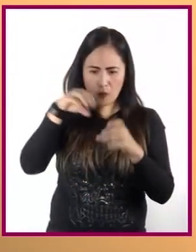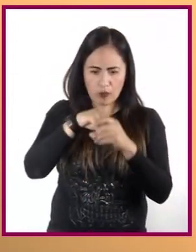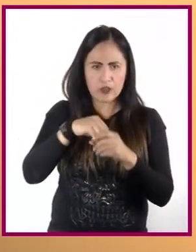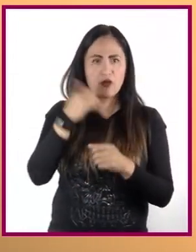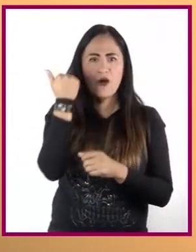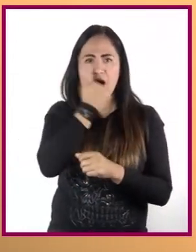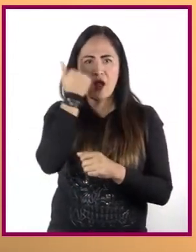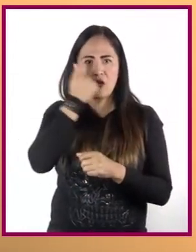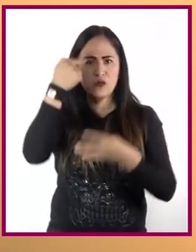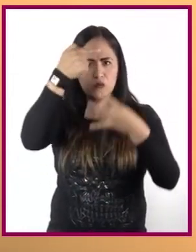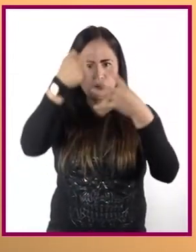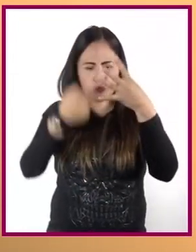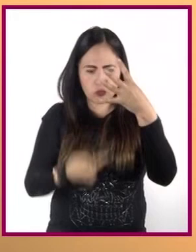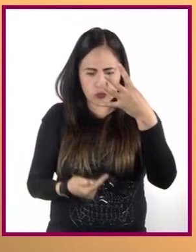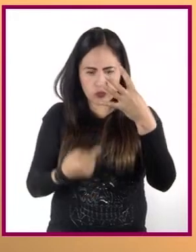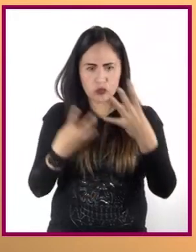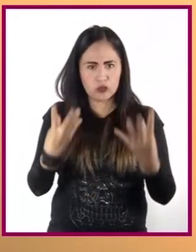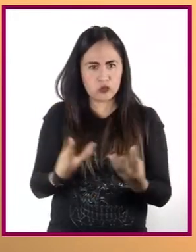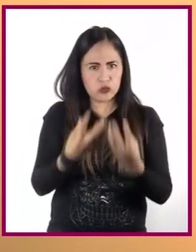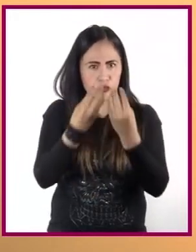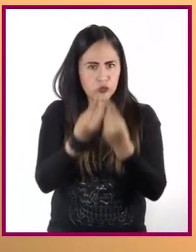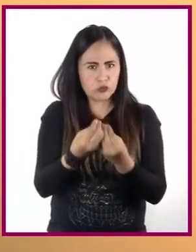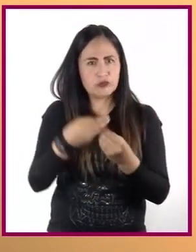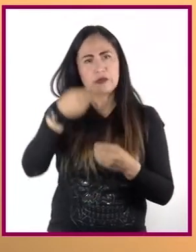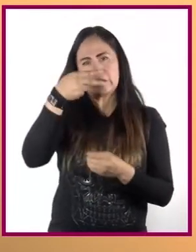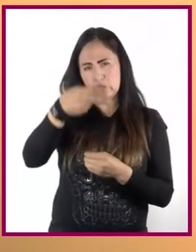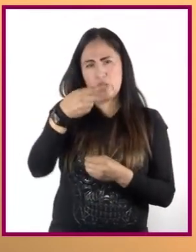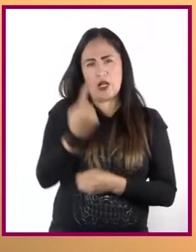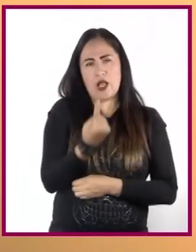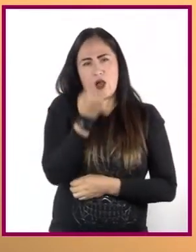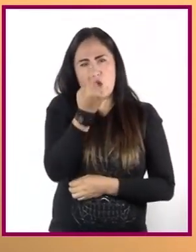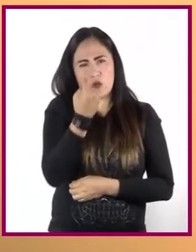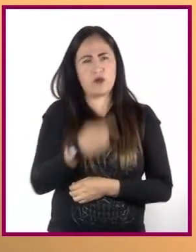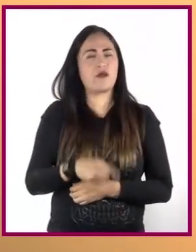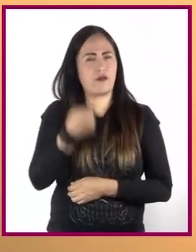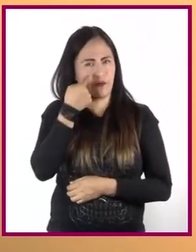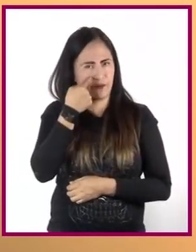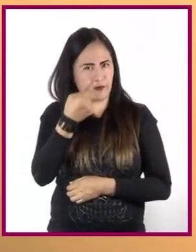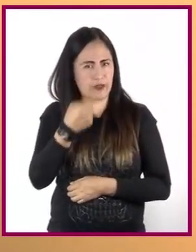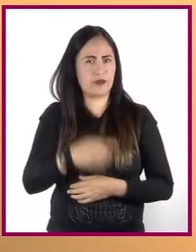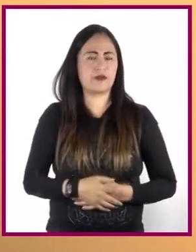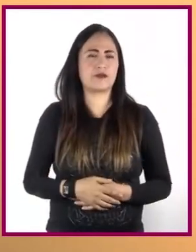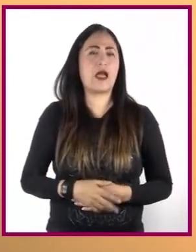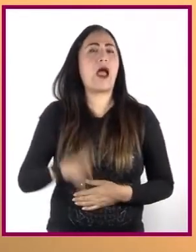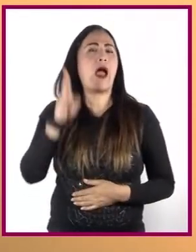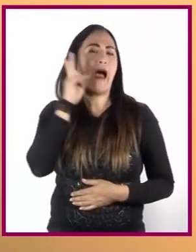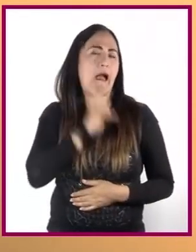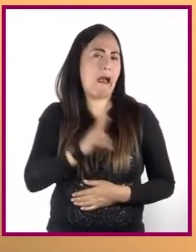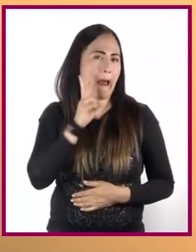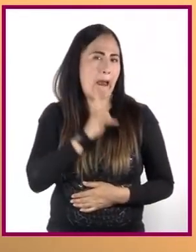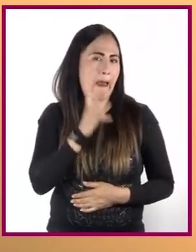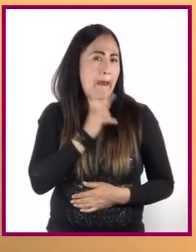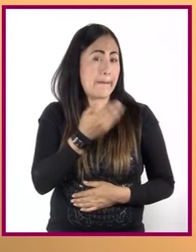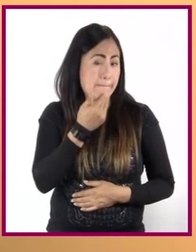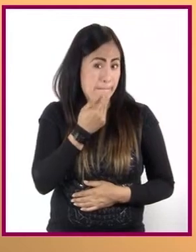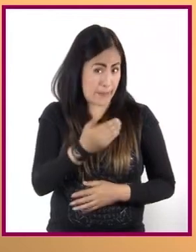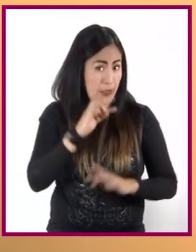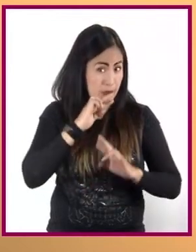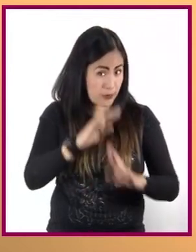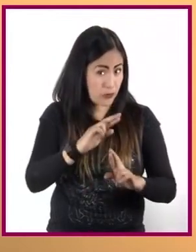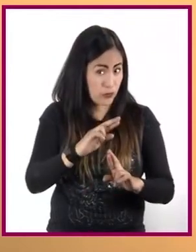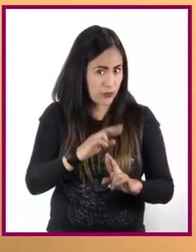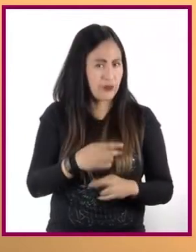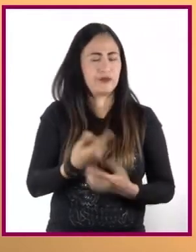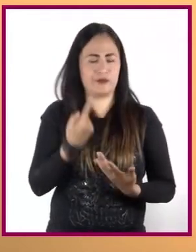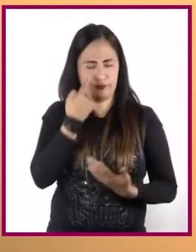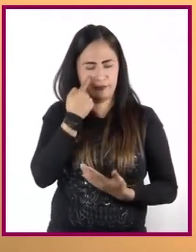alumnos. Esta suma debe ser igual a 1. Utilicemos este recurso para verificar si el resultado es